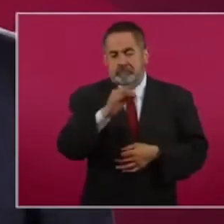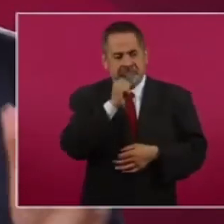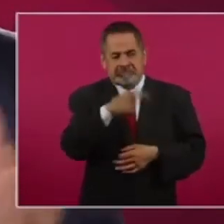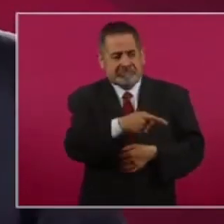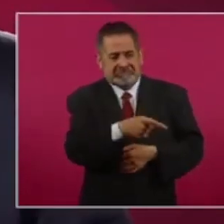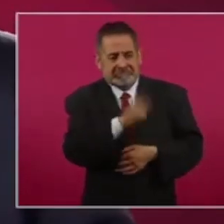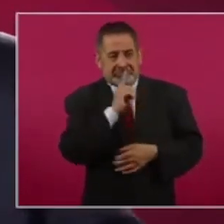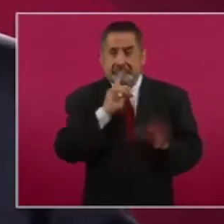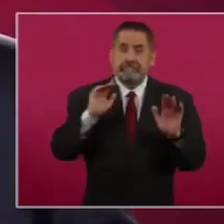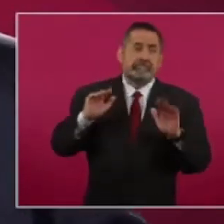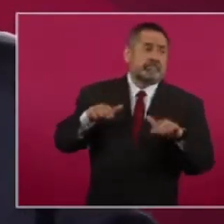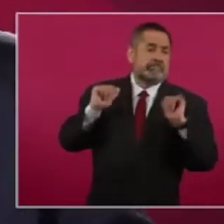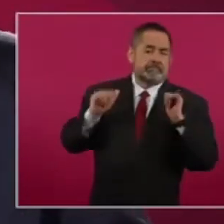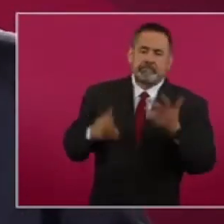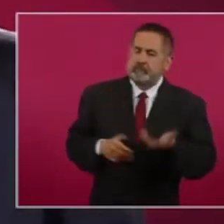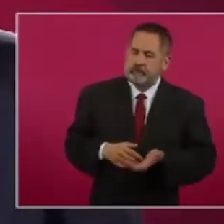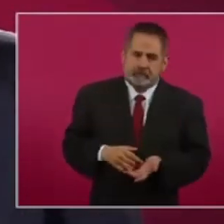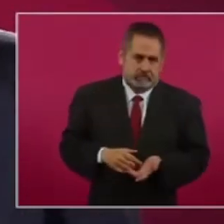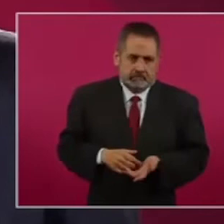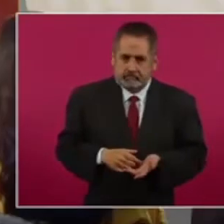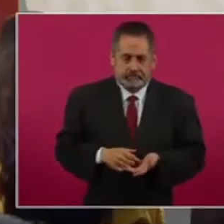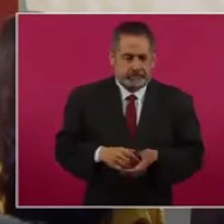Y es posible que ya